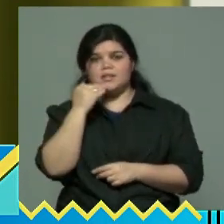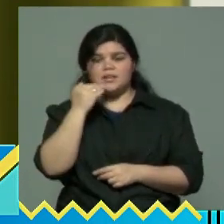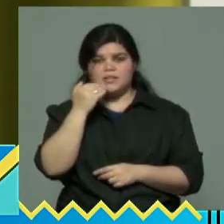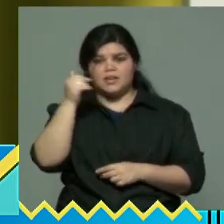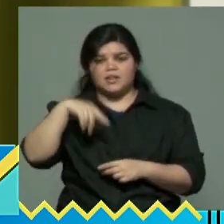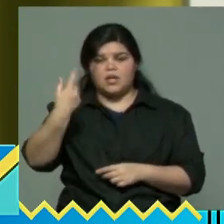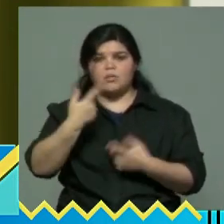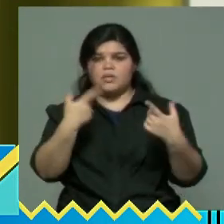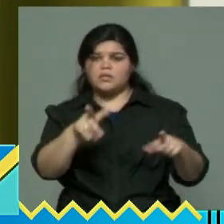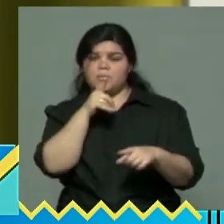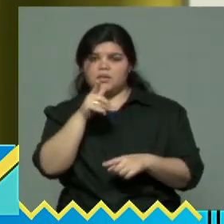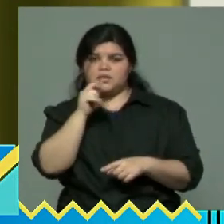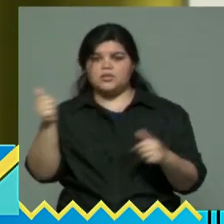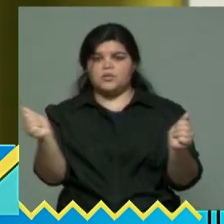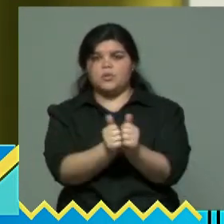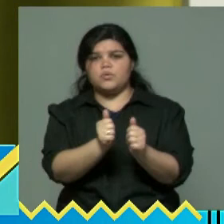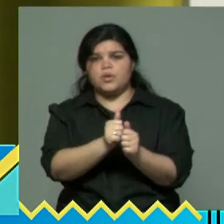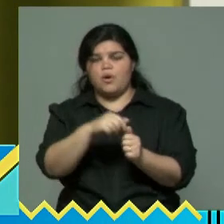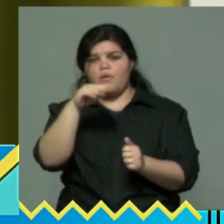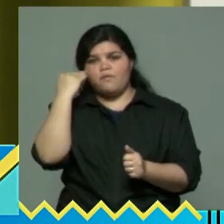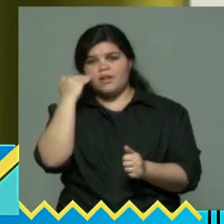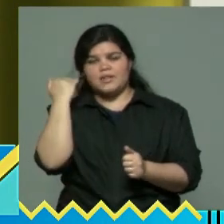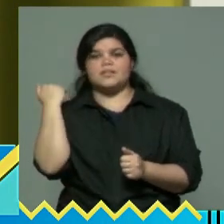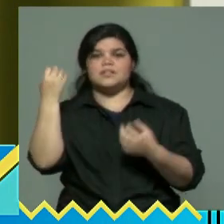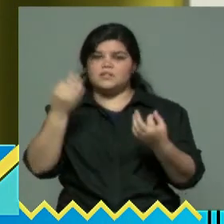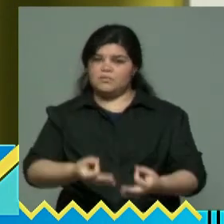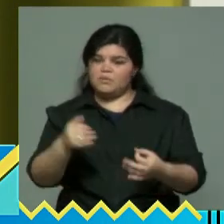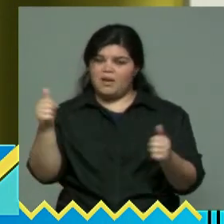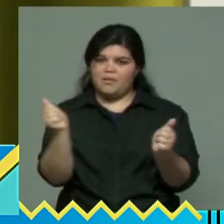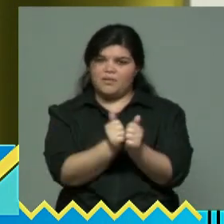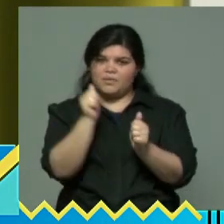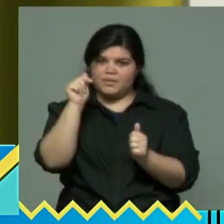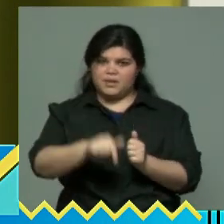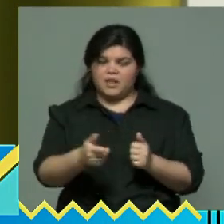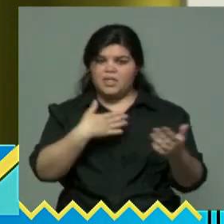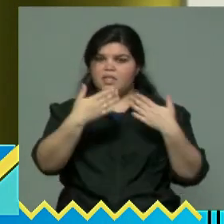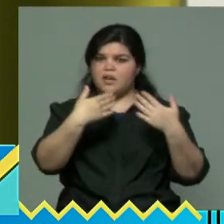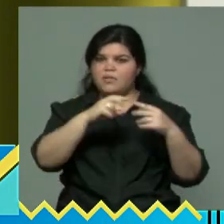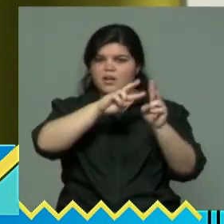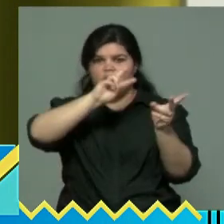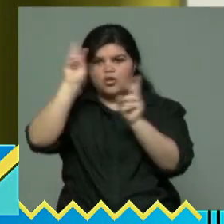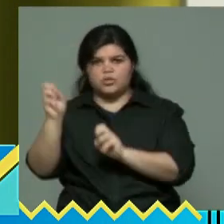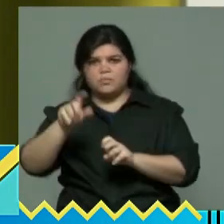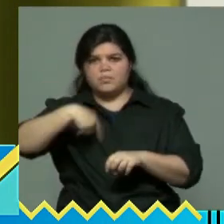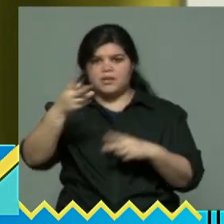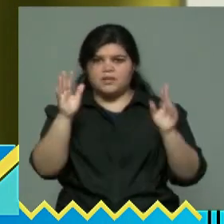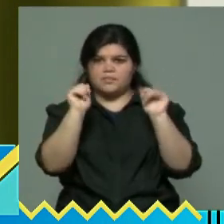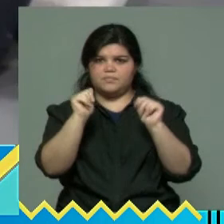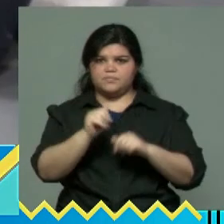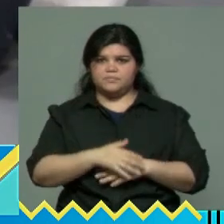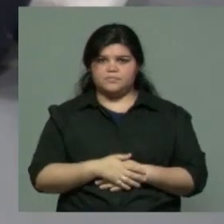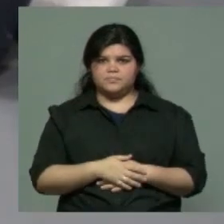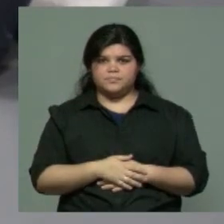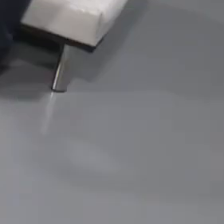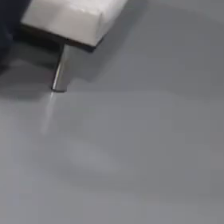otra edición de Distintos Parecidos, ya con Fernanda Oviedo seguramente con nosotros, y vamos a estar debatiendo sobre algún otro tema. Nos despedimos hasta mañana. Chau, chau.